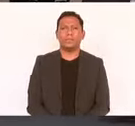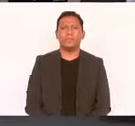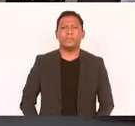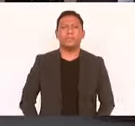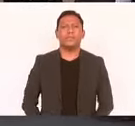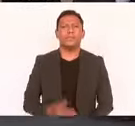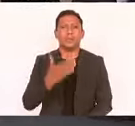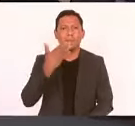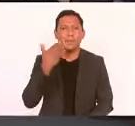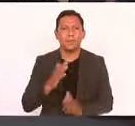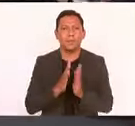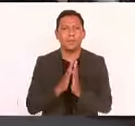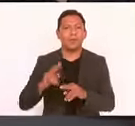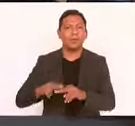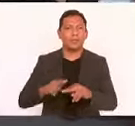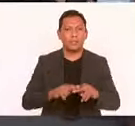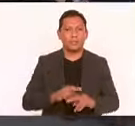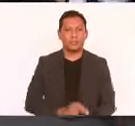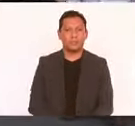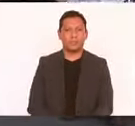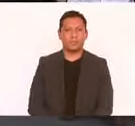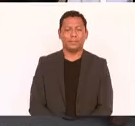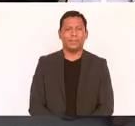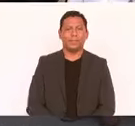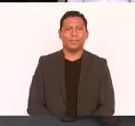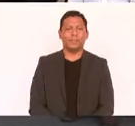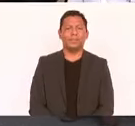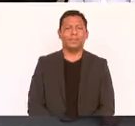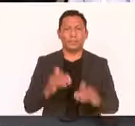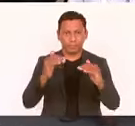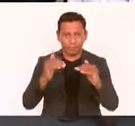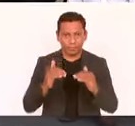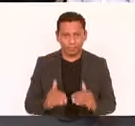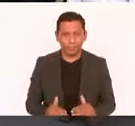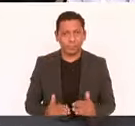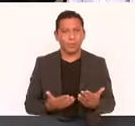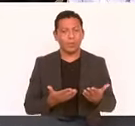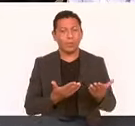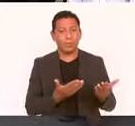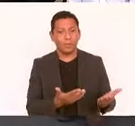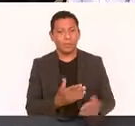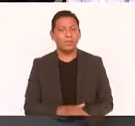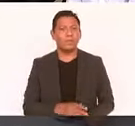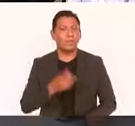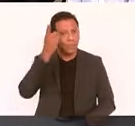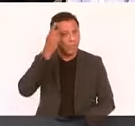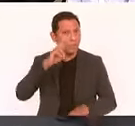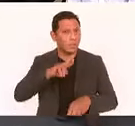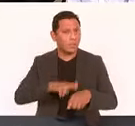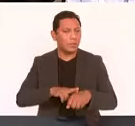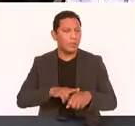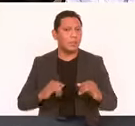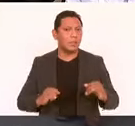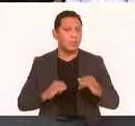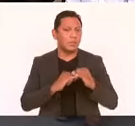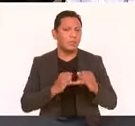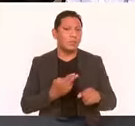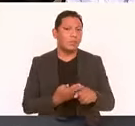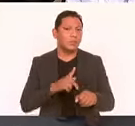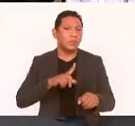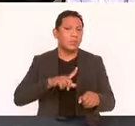Sean tan amables de ocupar sus lugares. Enseguida hace uso de la palabra el director general del Instituto Nacional